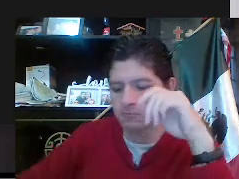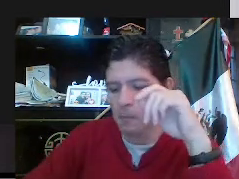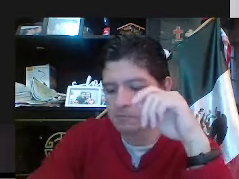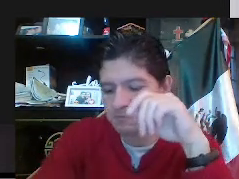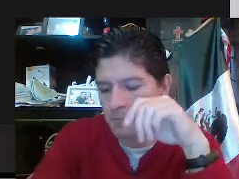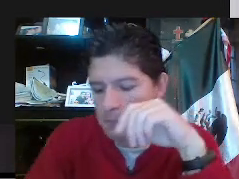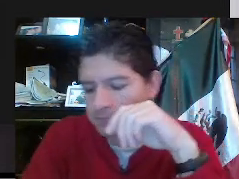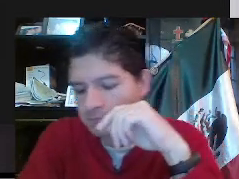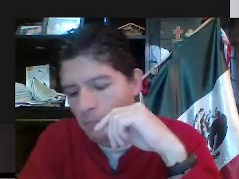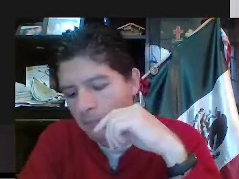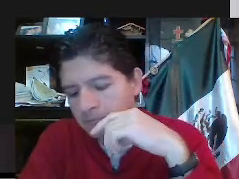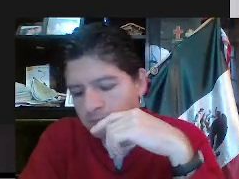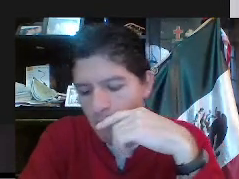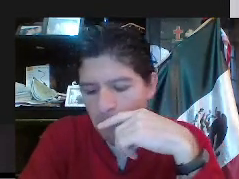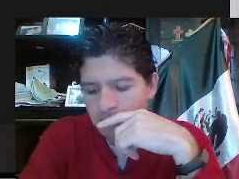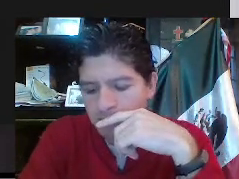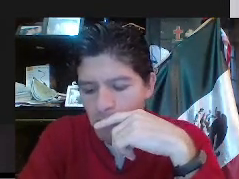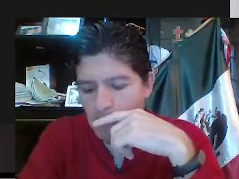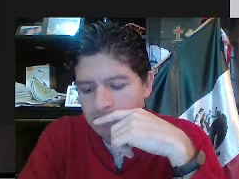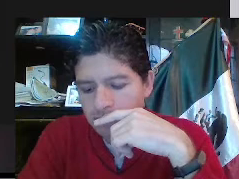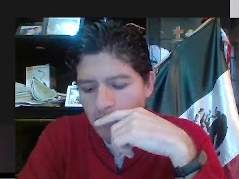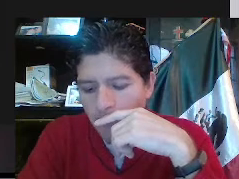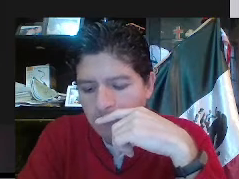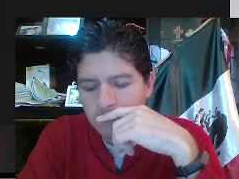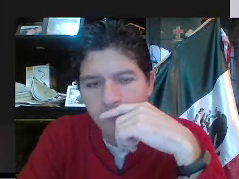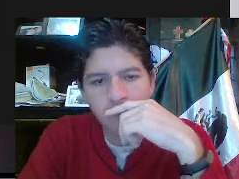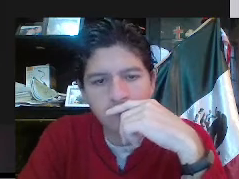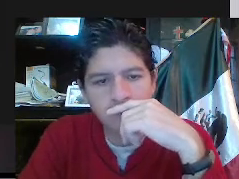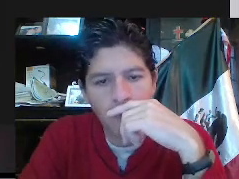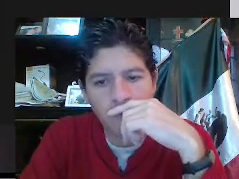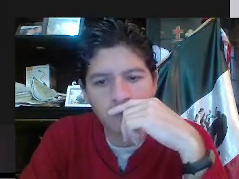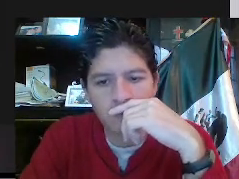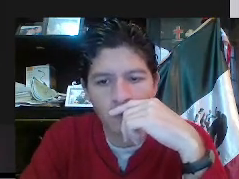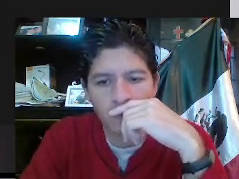del resto de los generadores que usan la red eléctrica y que sí la pagan.